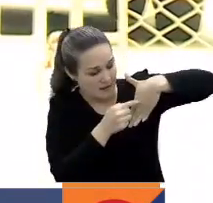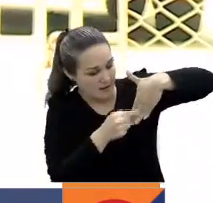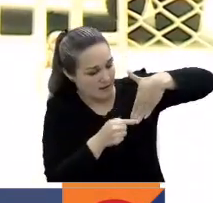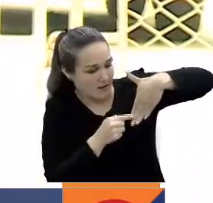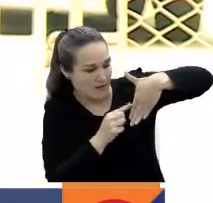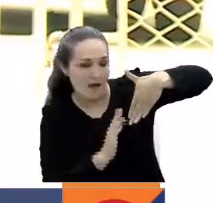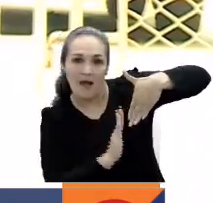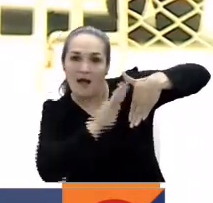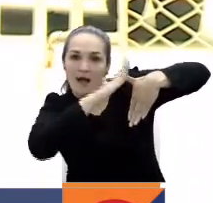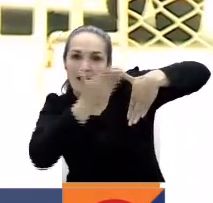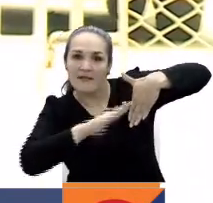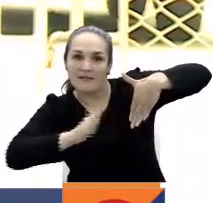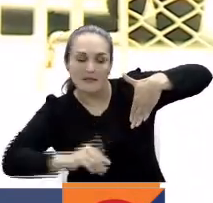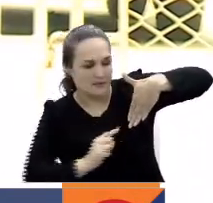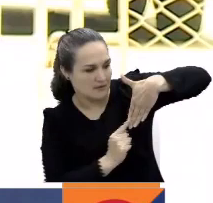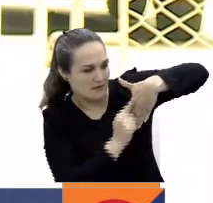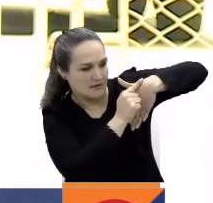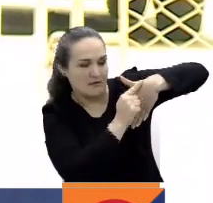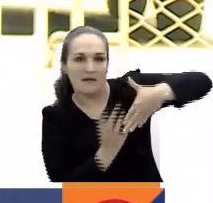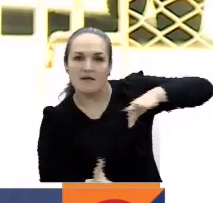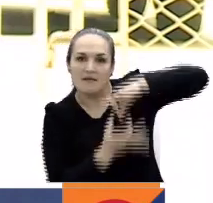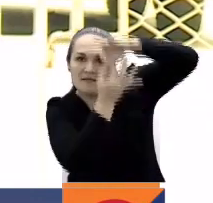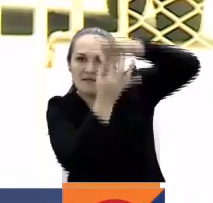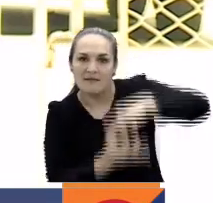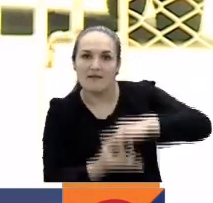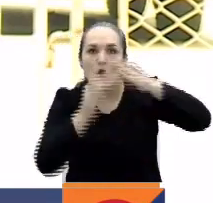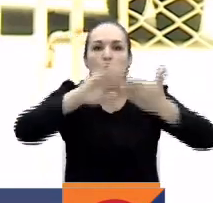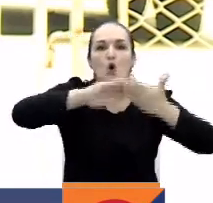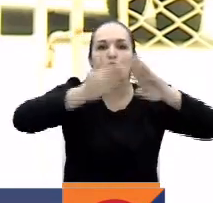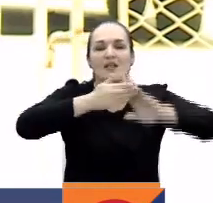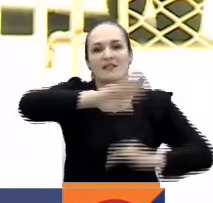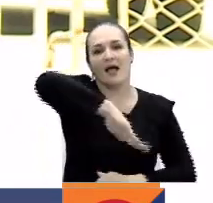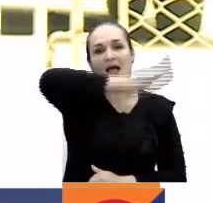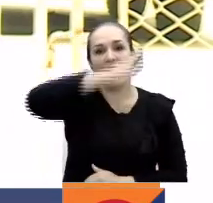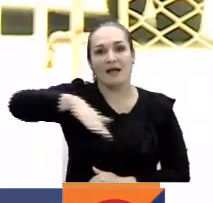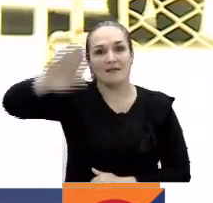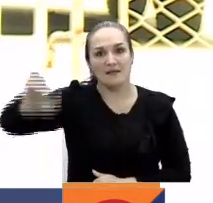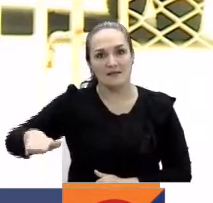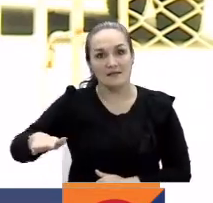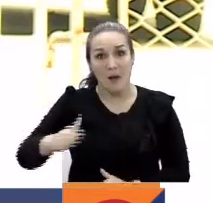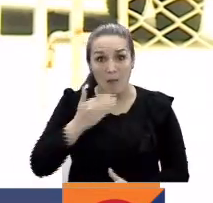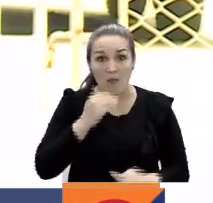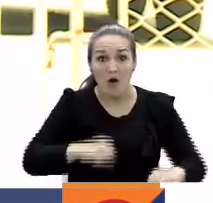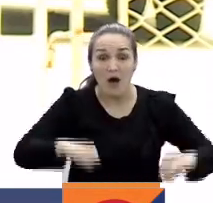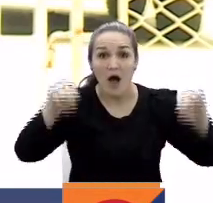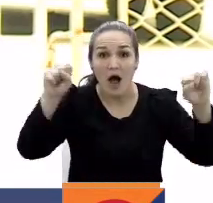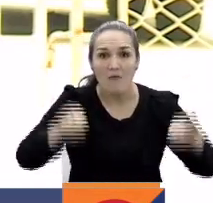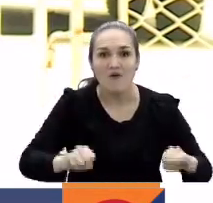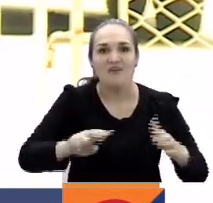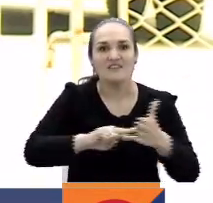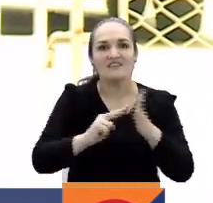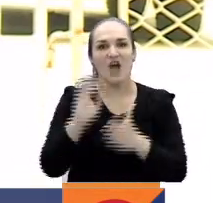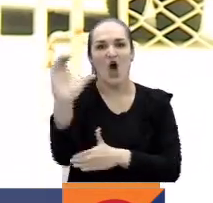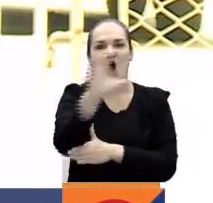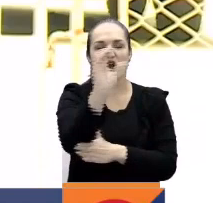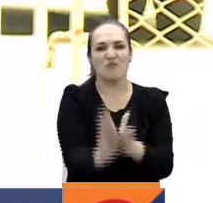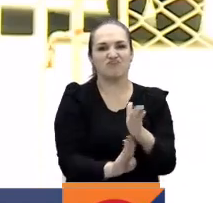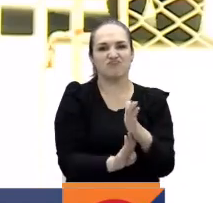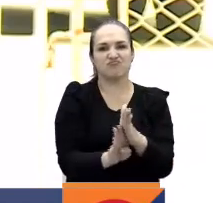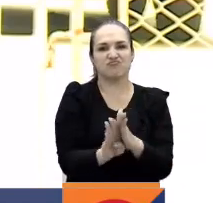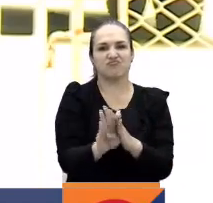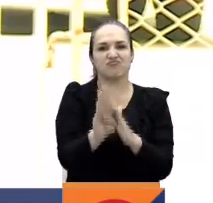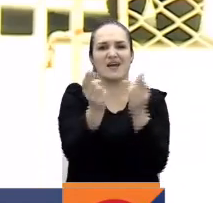paso, creo que Colombia estaría construyendo su plataforma de progreso económico